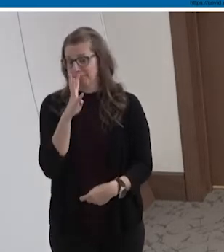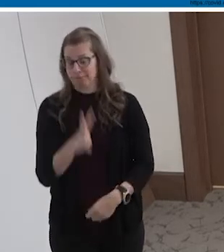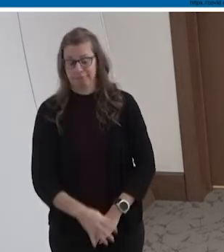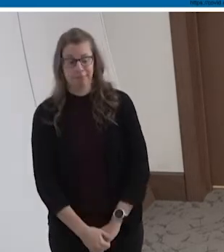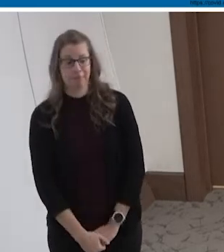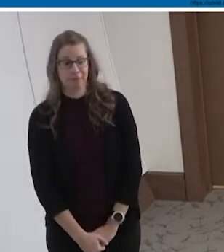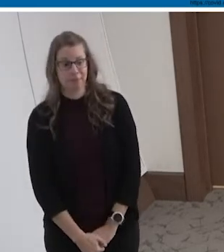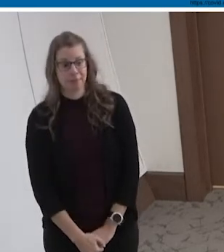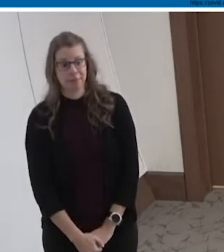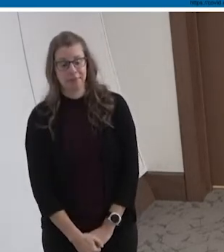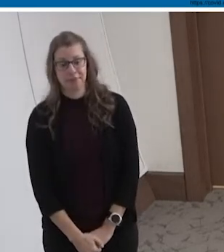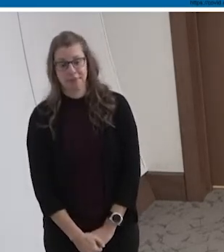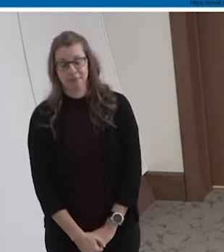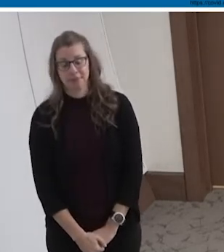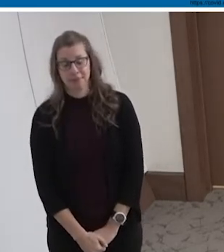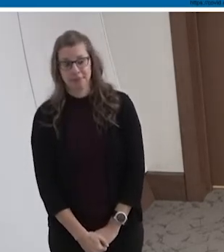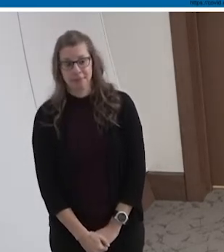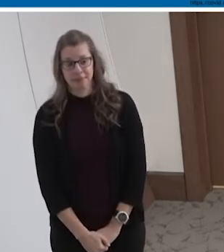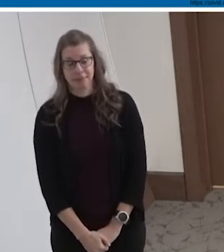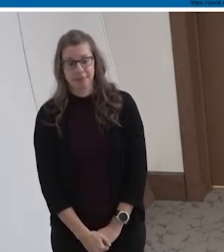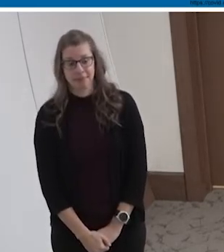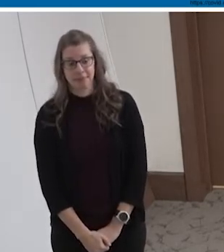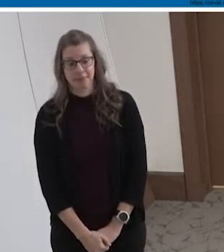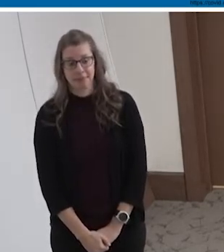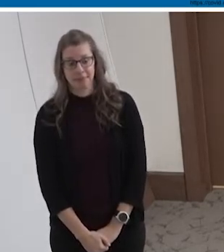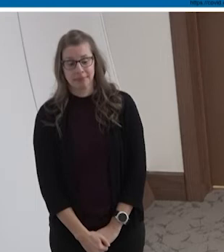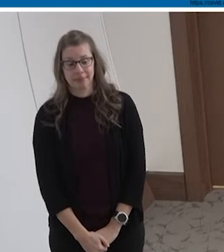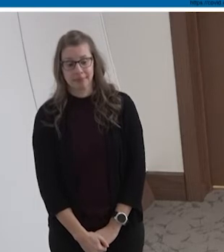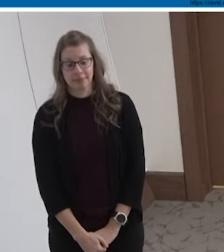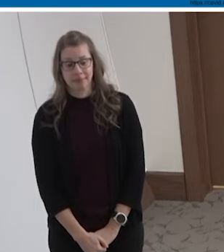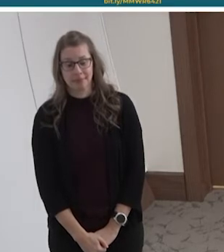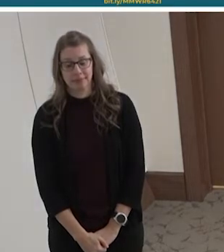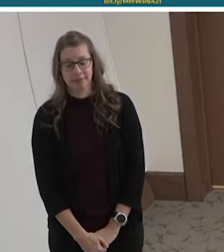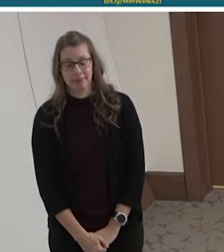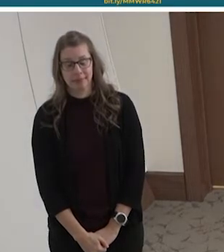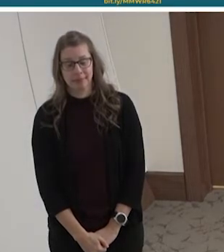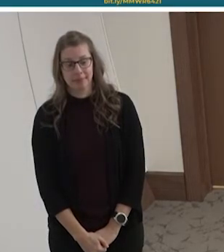son elegibles, cualifican para recibir la vacuna.